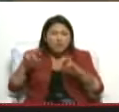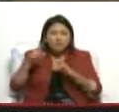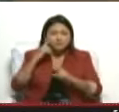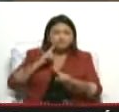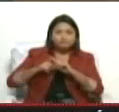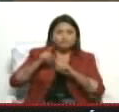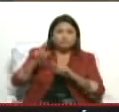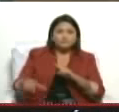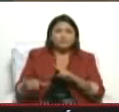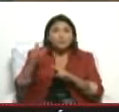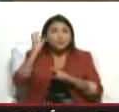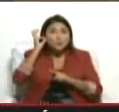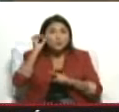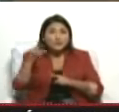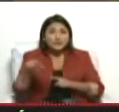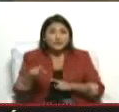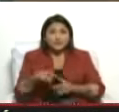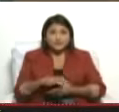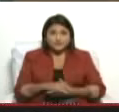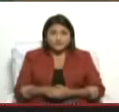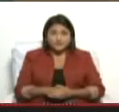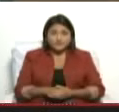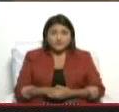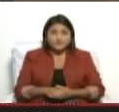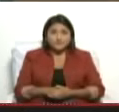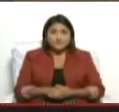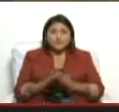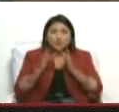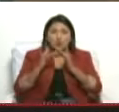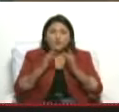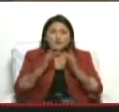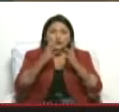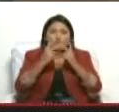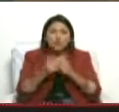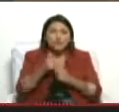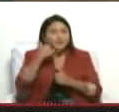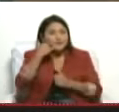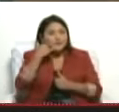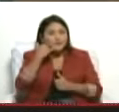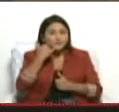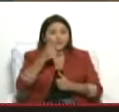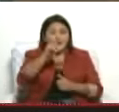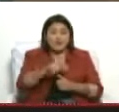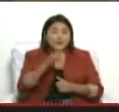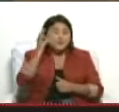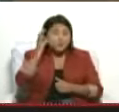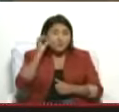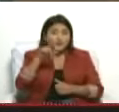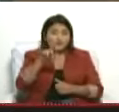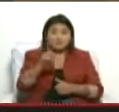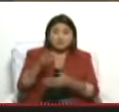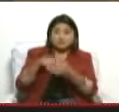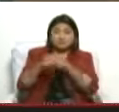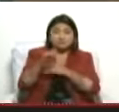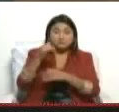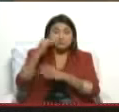encontraron no solamente entre sus contactos telefónicos a la propia Rocío San